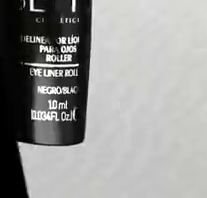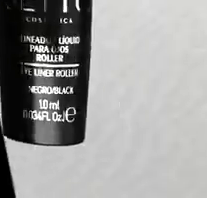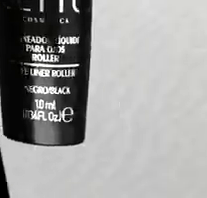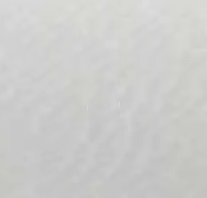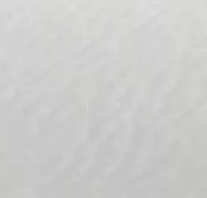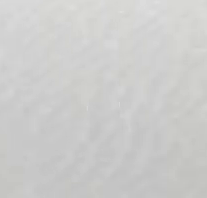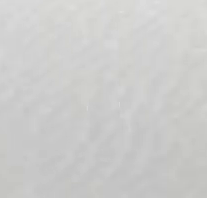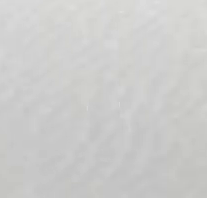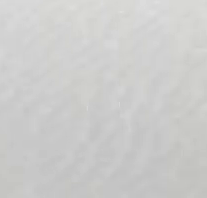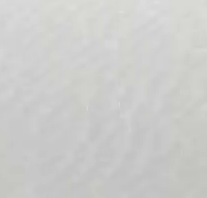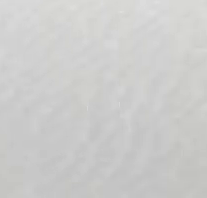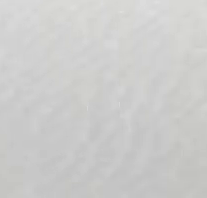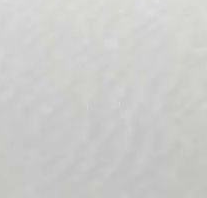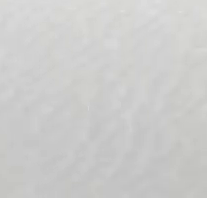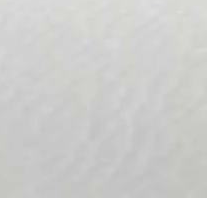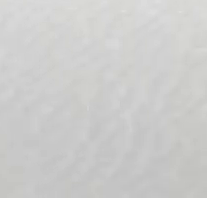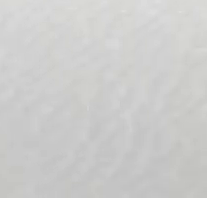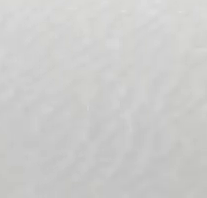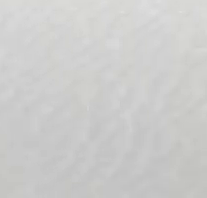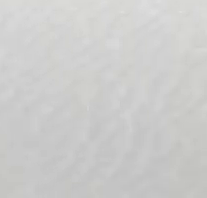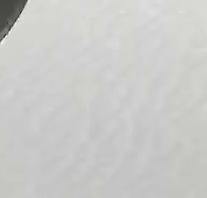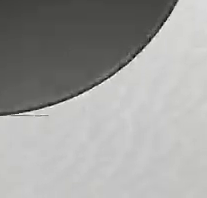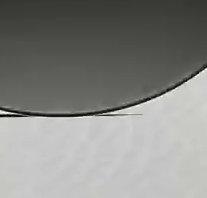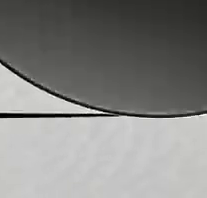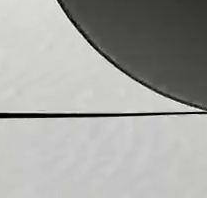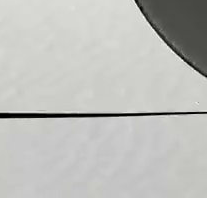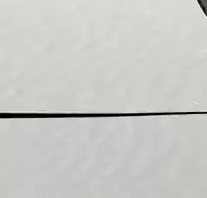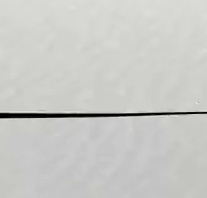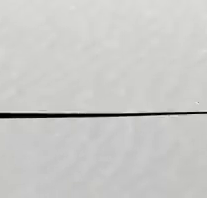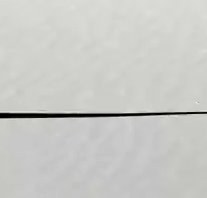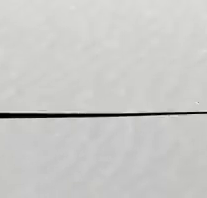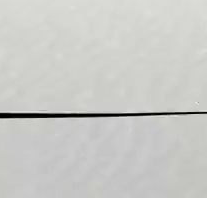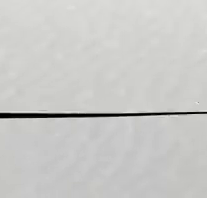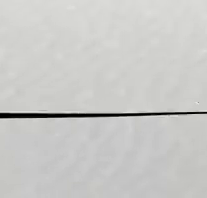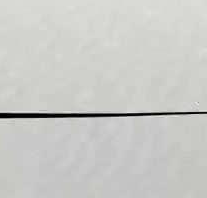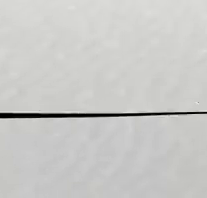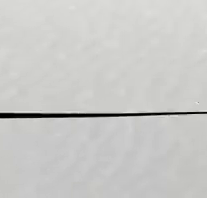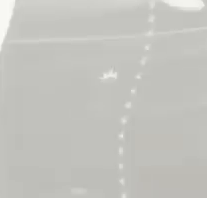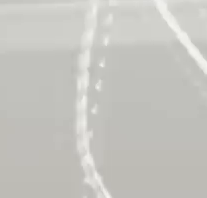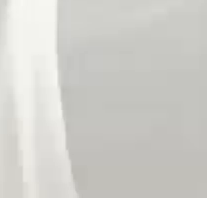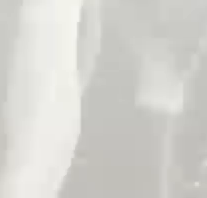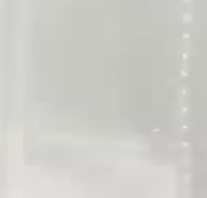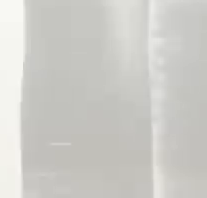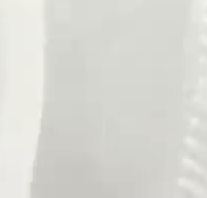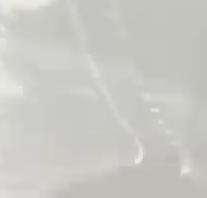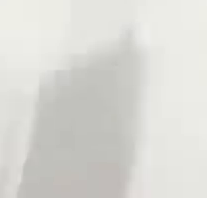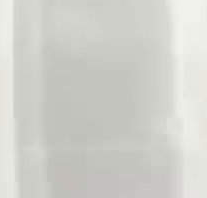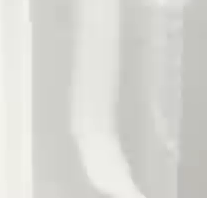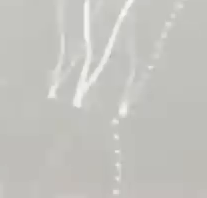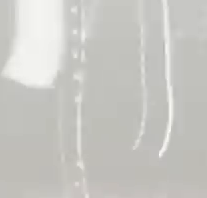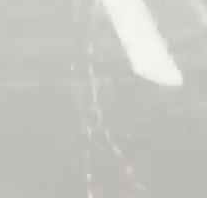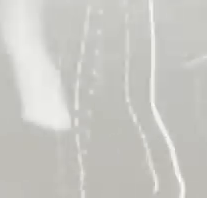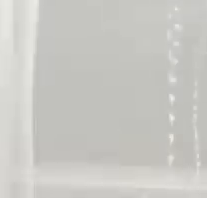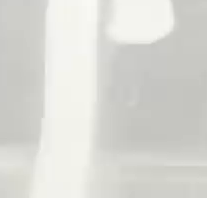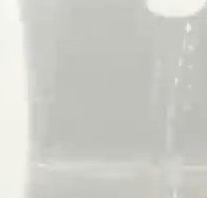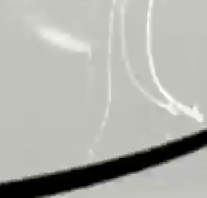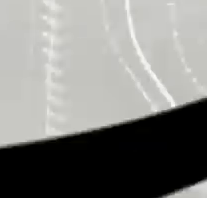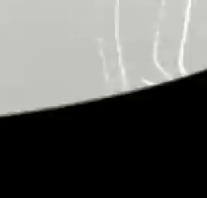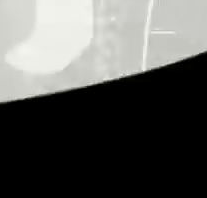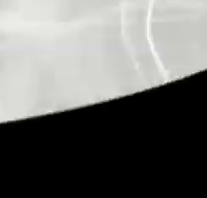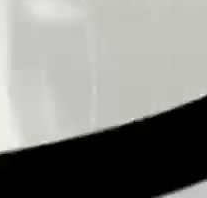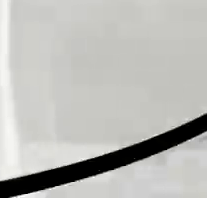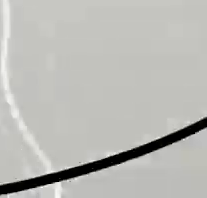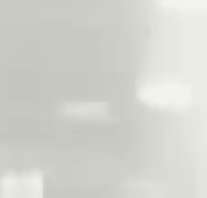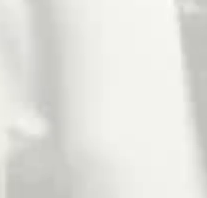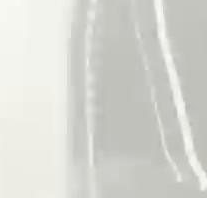uno dramático. Todo gracias a su innovador aplicador estilo roller. Marca tendencia, a la vanguardia